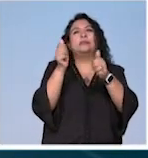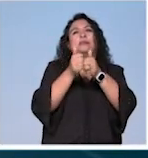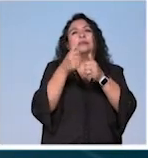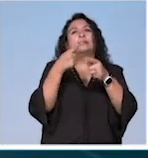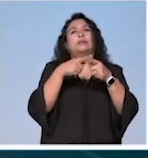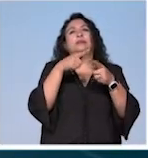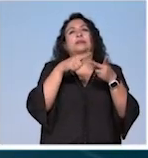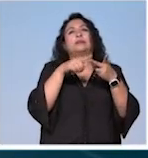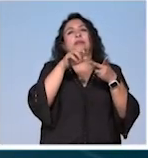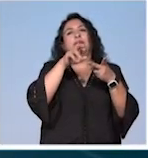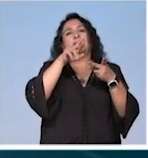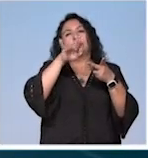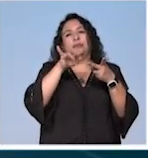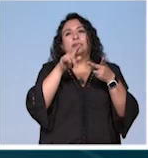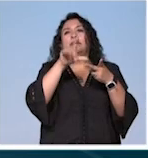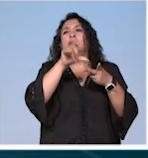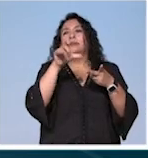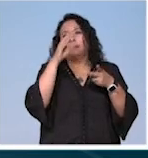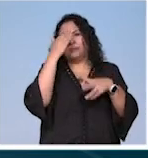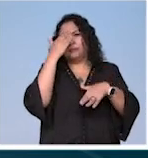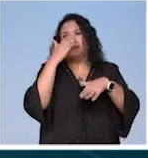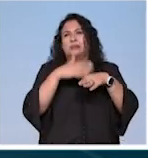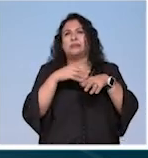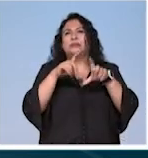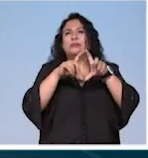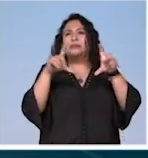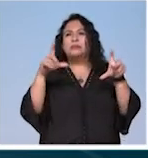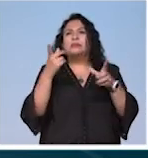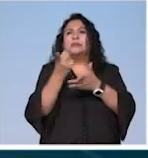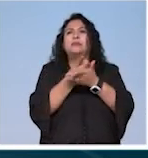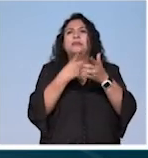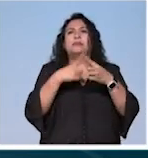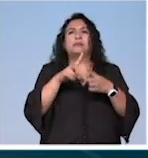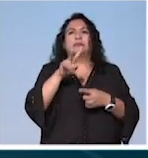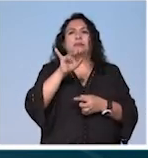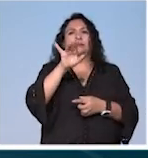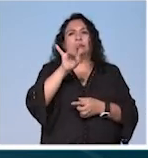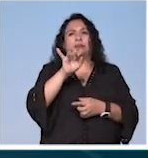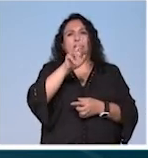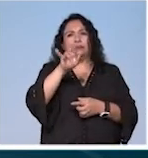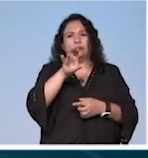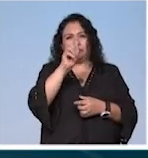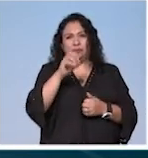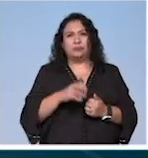restos de Marillo C. Tramini en un memorial con una urna diseñada por Vicente Rojo.